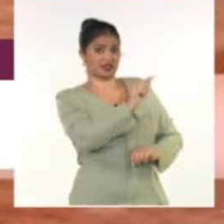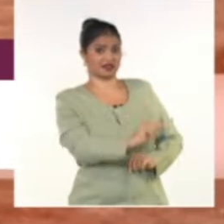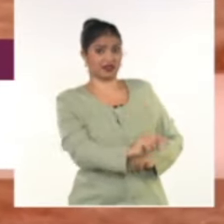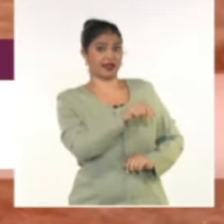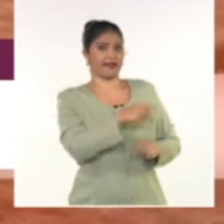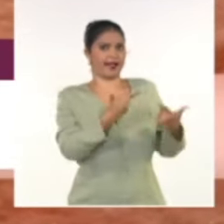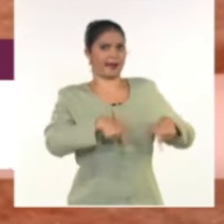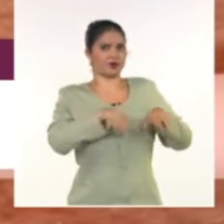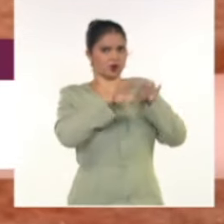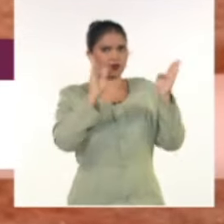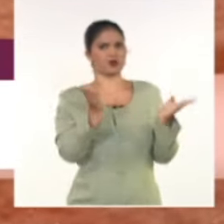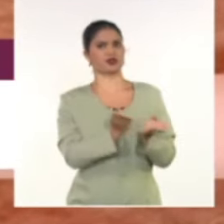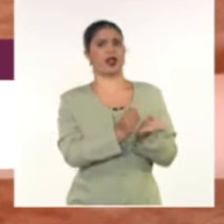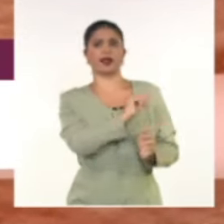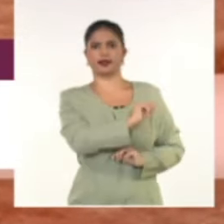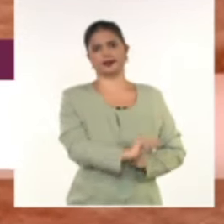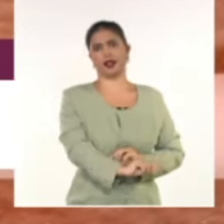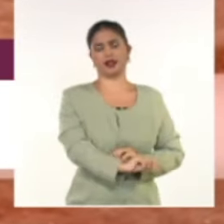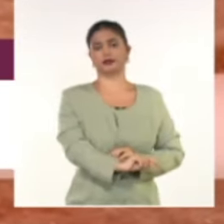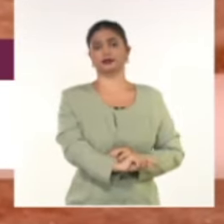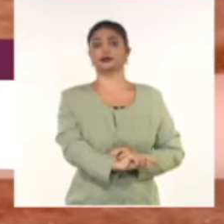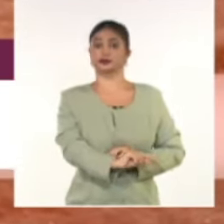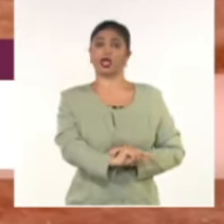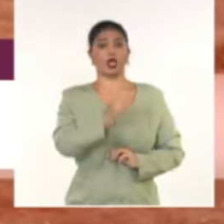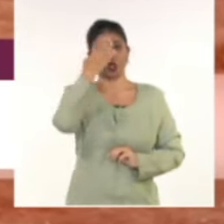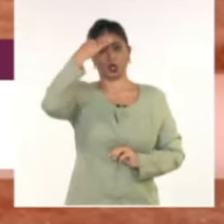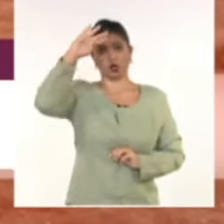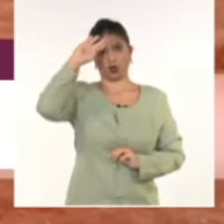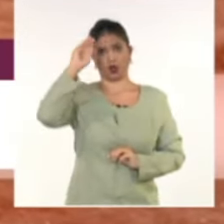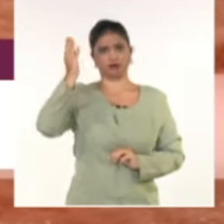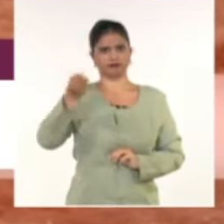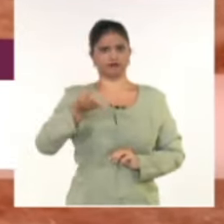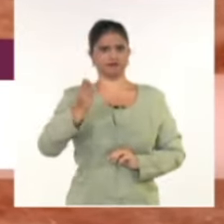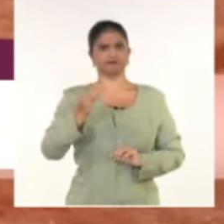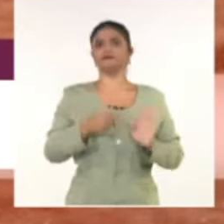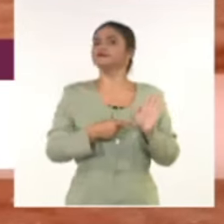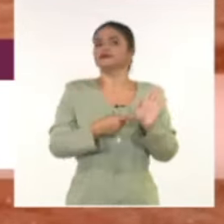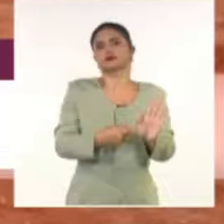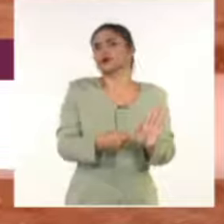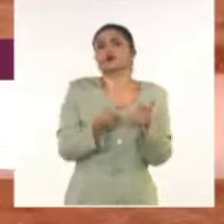la primera edición. Esto es una demostración más del altísimo nivel del